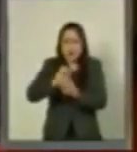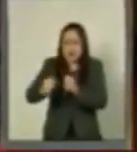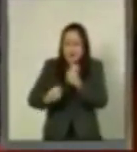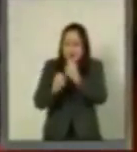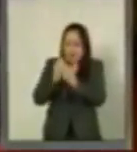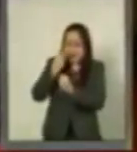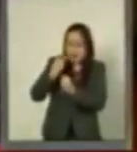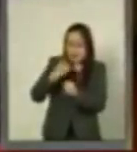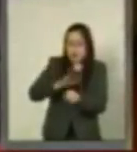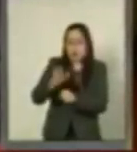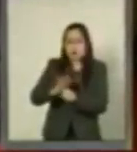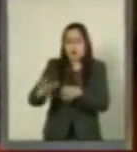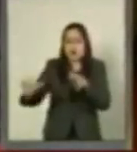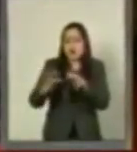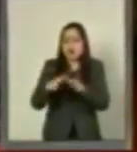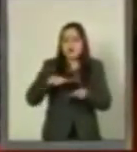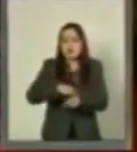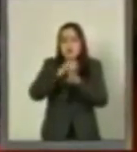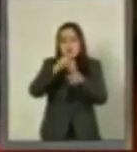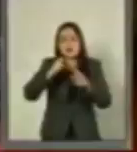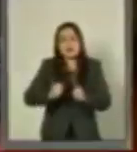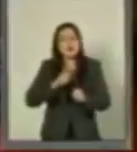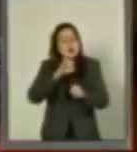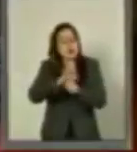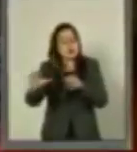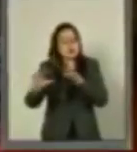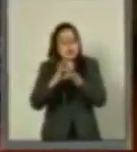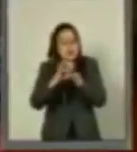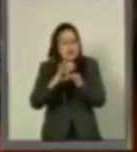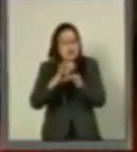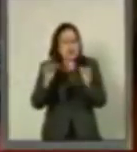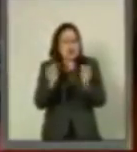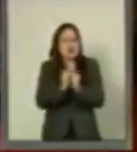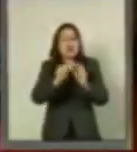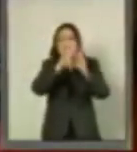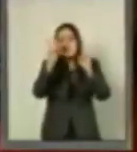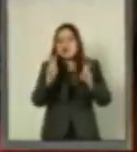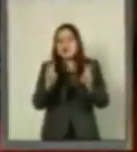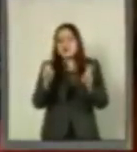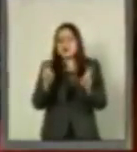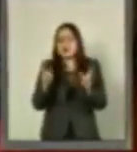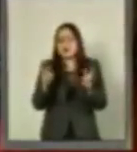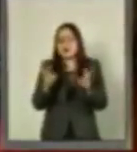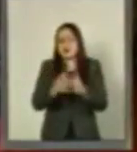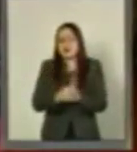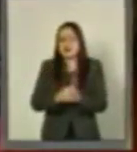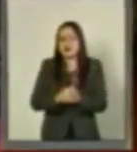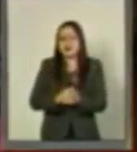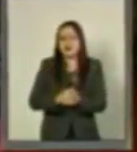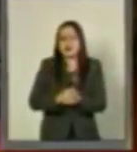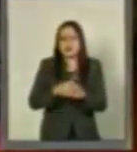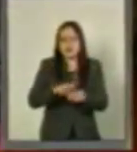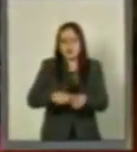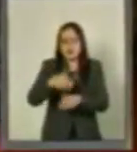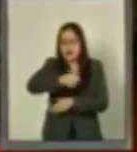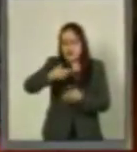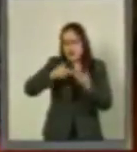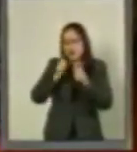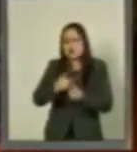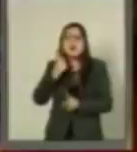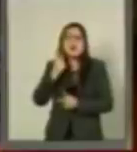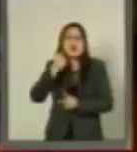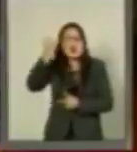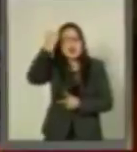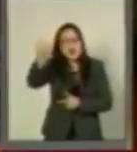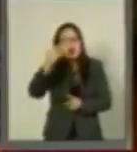no tenga que ver el tema de seguridad con el tema de ideologías o